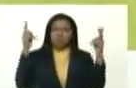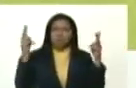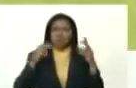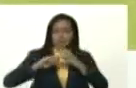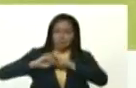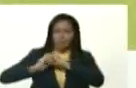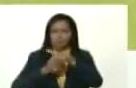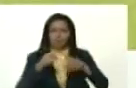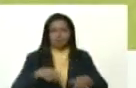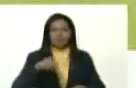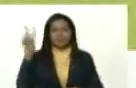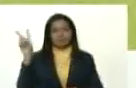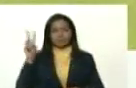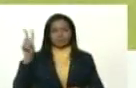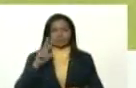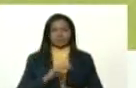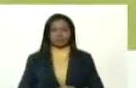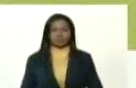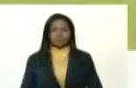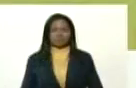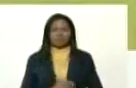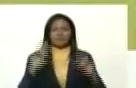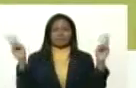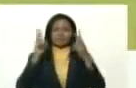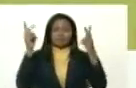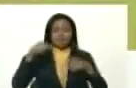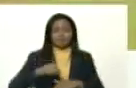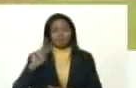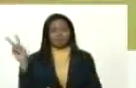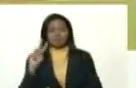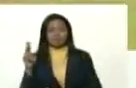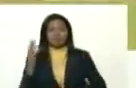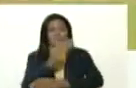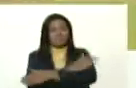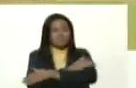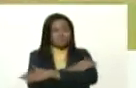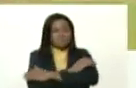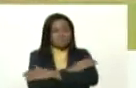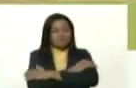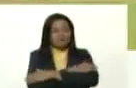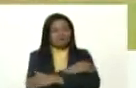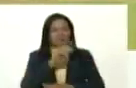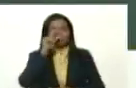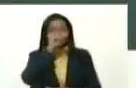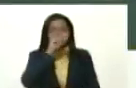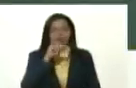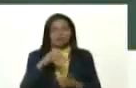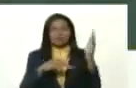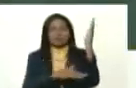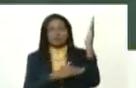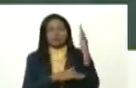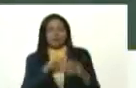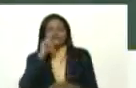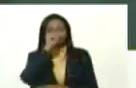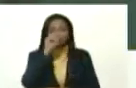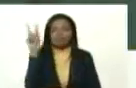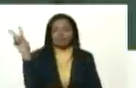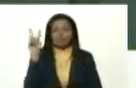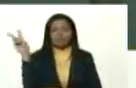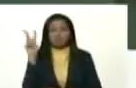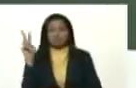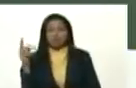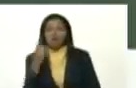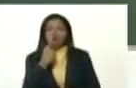béisbol venezolano, victoria de Venezuela. Felicidades, Cardenales de Lara, Cardenales de Venezuela,